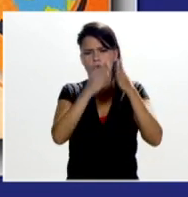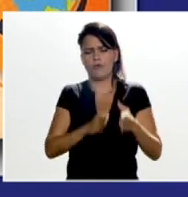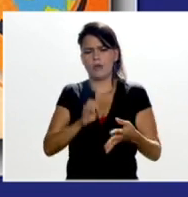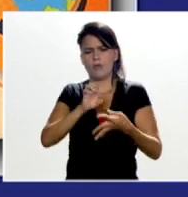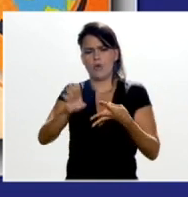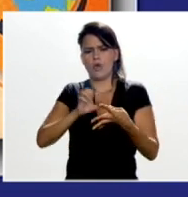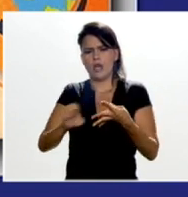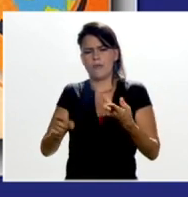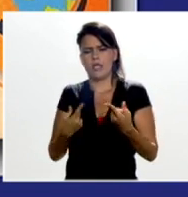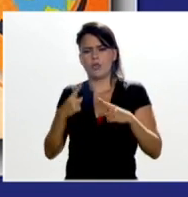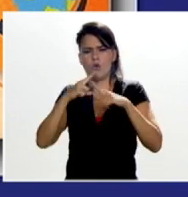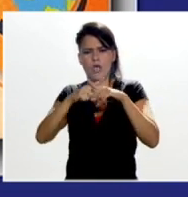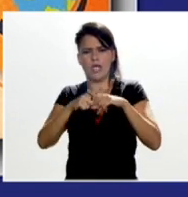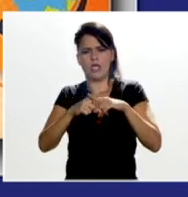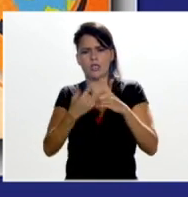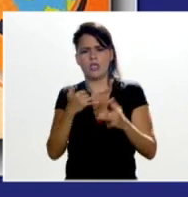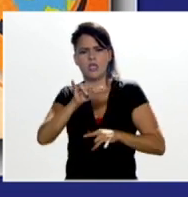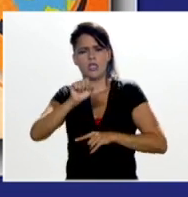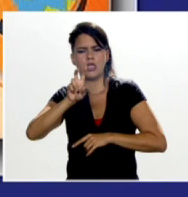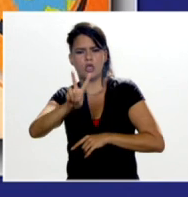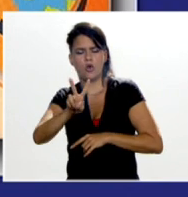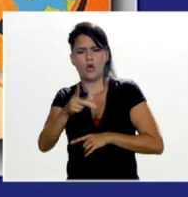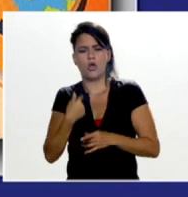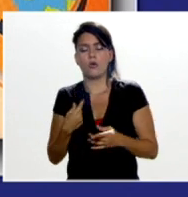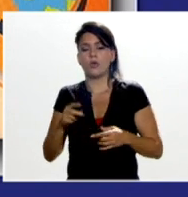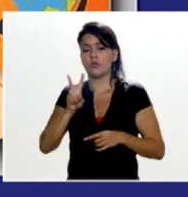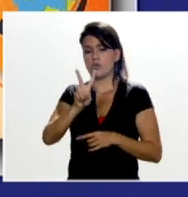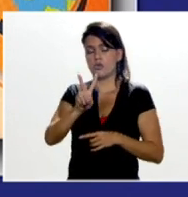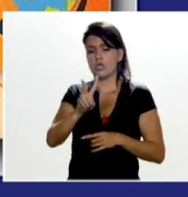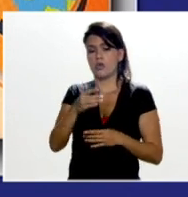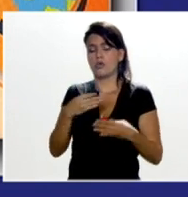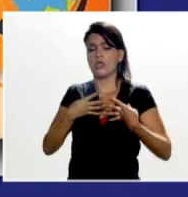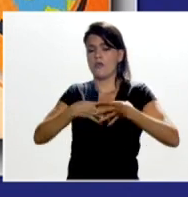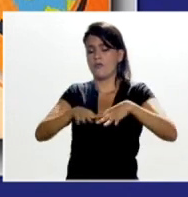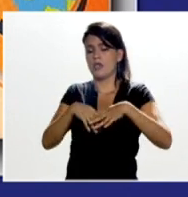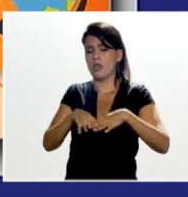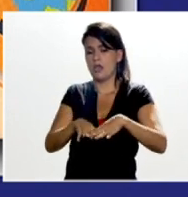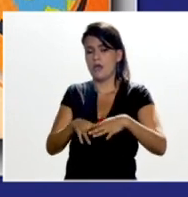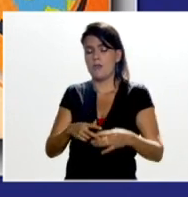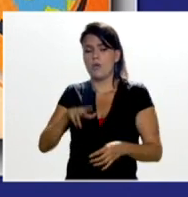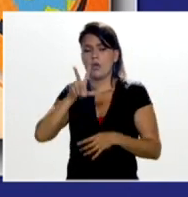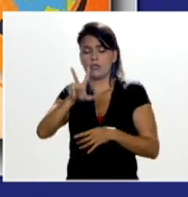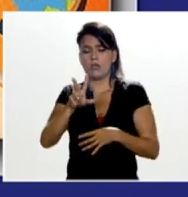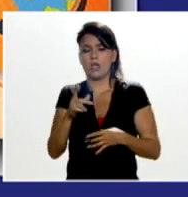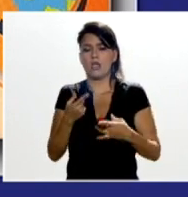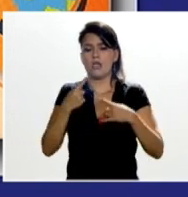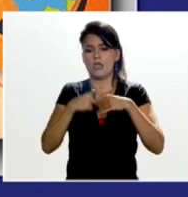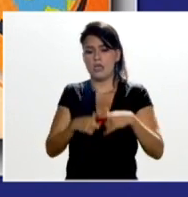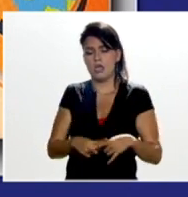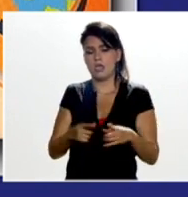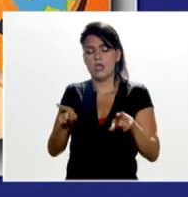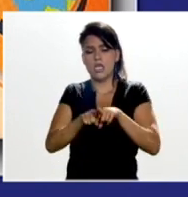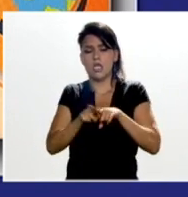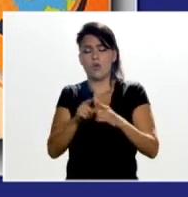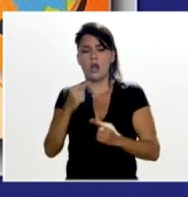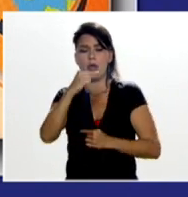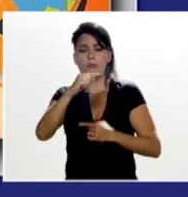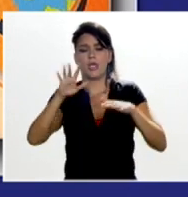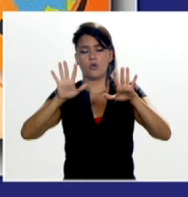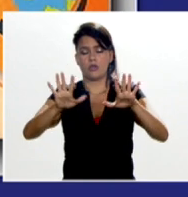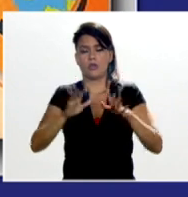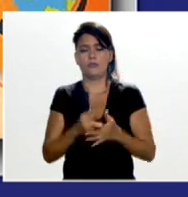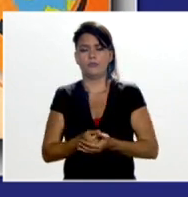elementos x y 2 y compuesto en su segunda fila por los elementos 3 y x igual a menos 10.